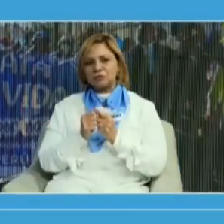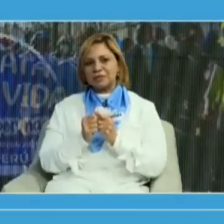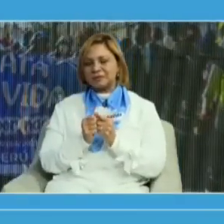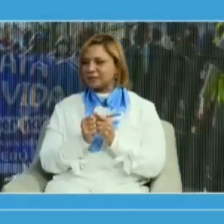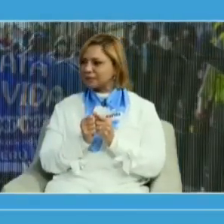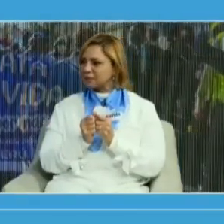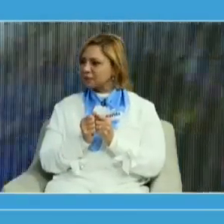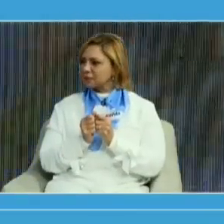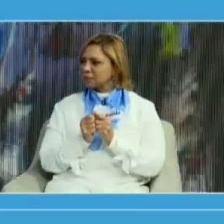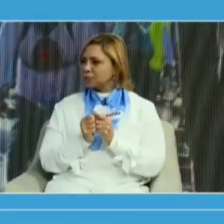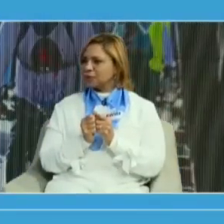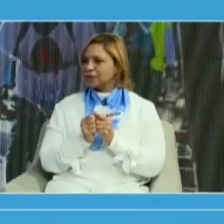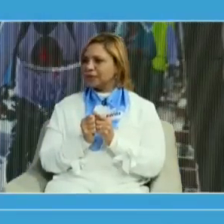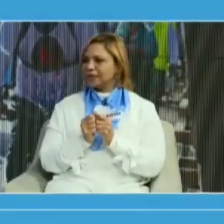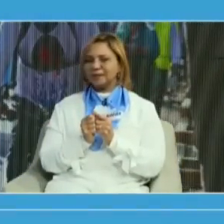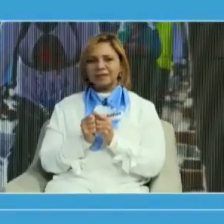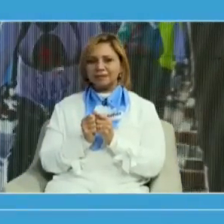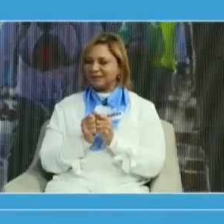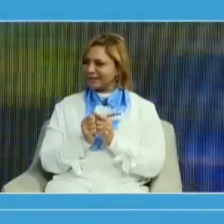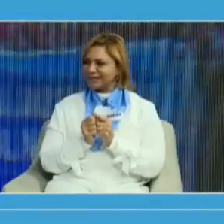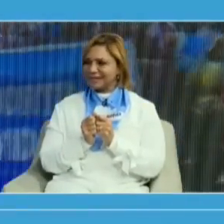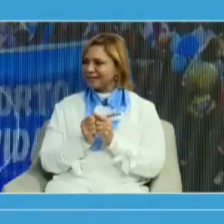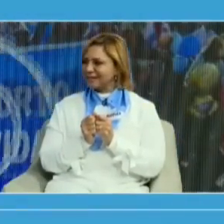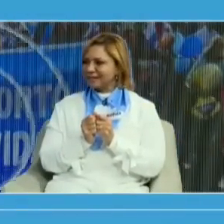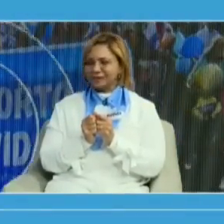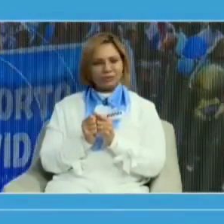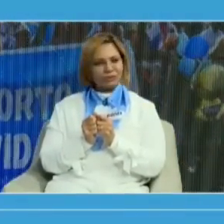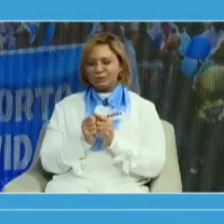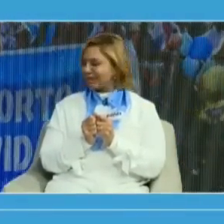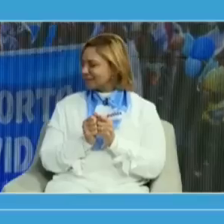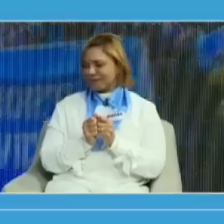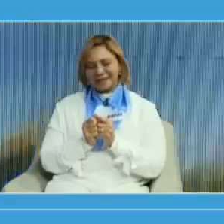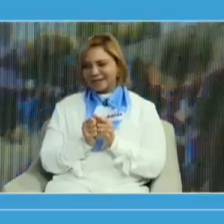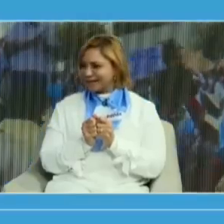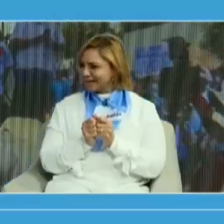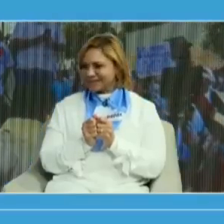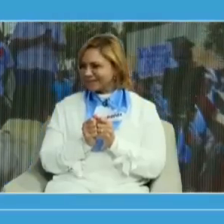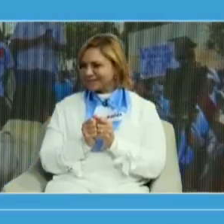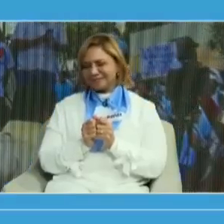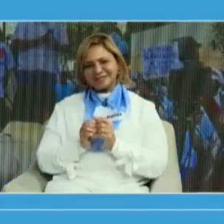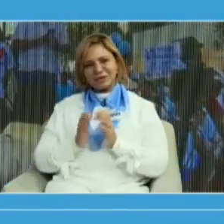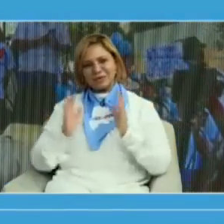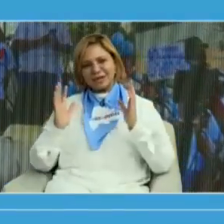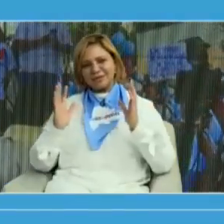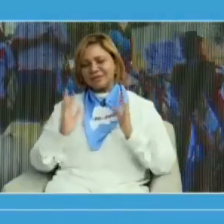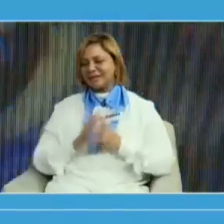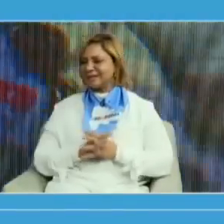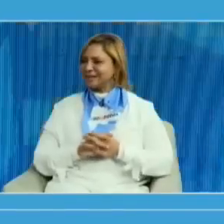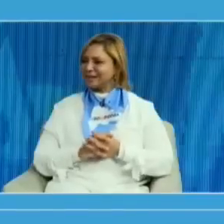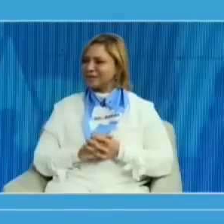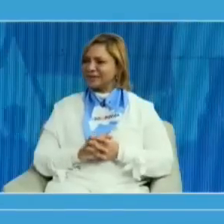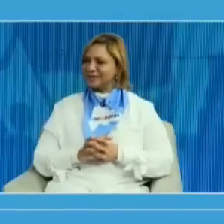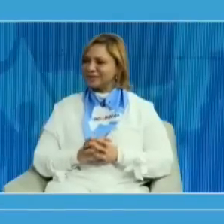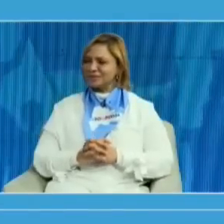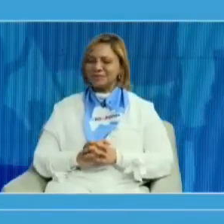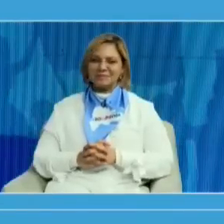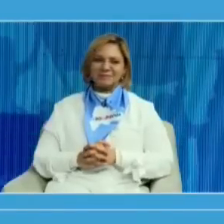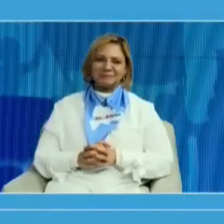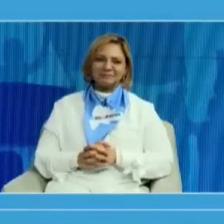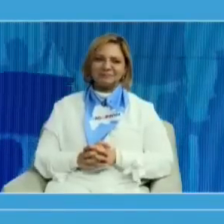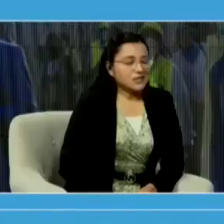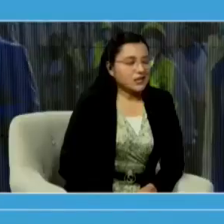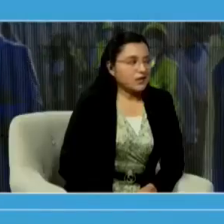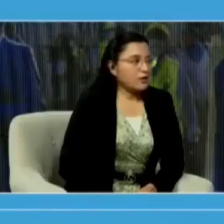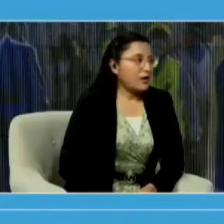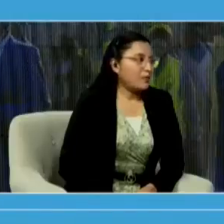aunando fuerzas, porque esta batalla no nos las van a ganar. con la gloria y la honra de Dios.